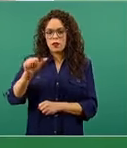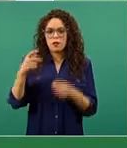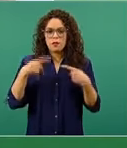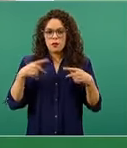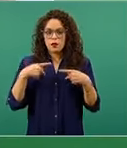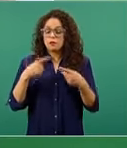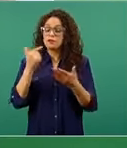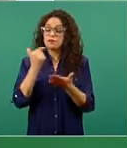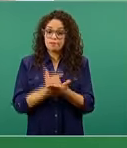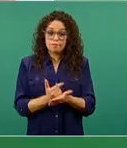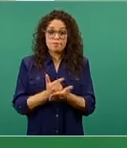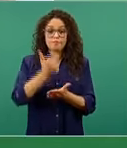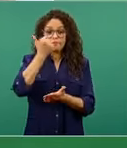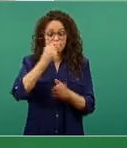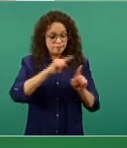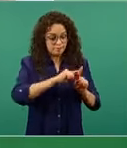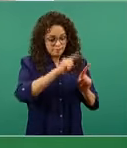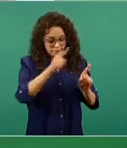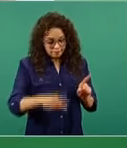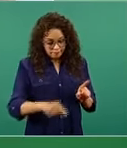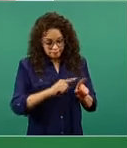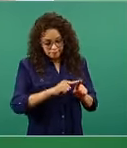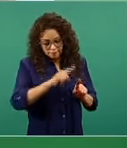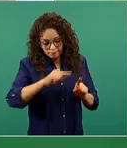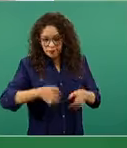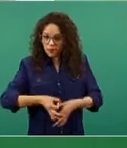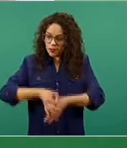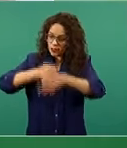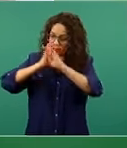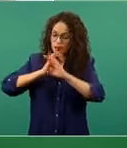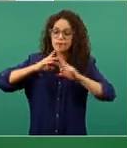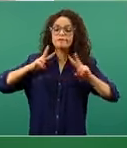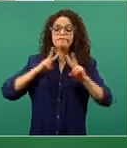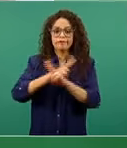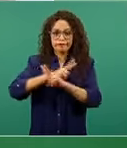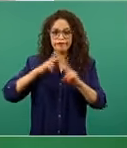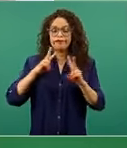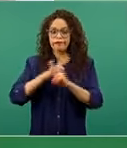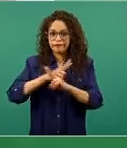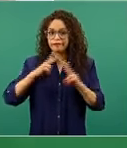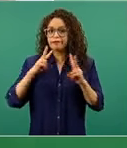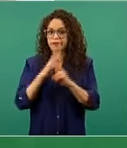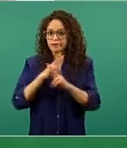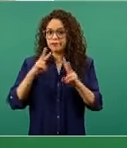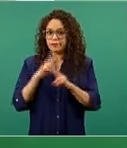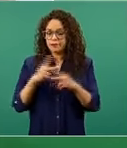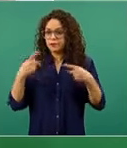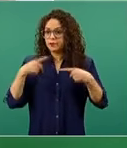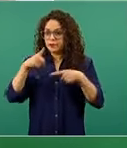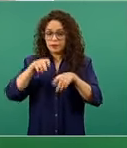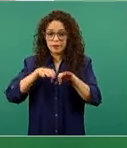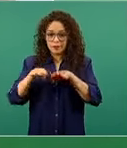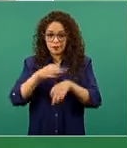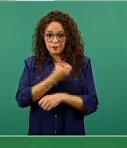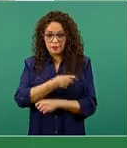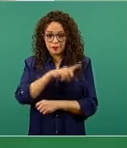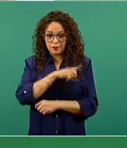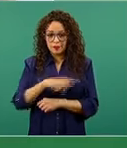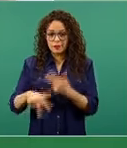están graves, conectados a un ventilador mecánico. En cuanto al personal de salud, 13.520 de